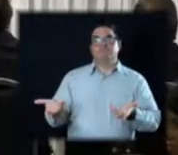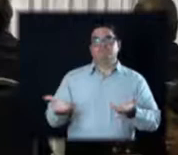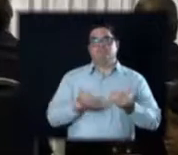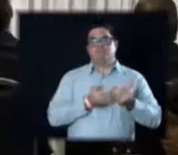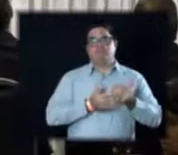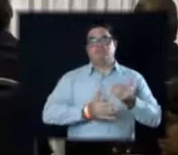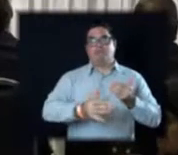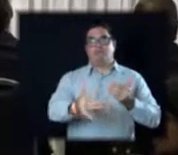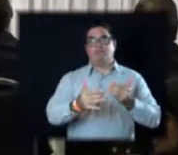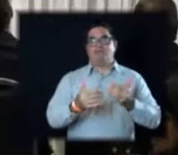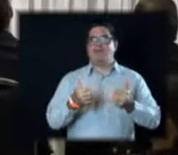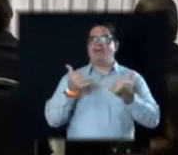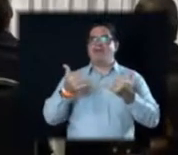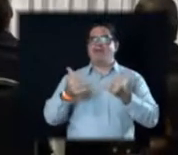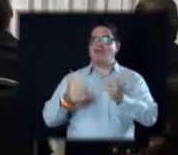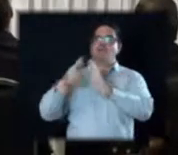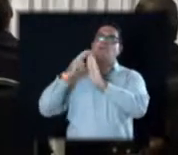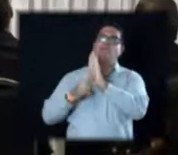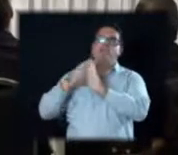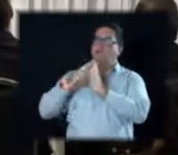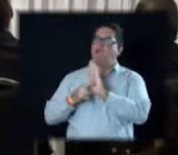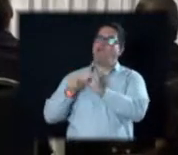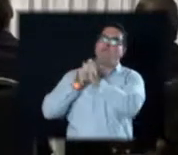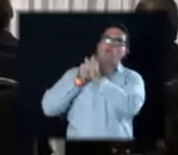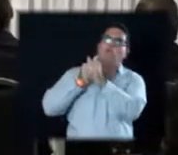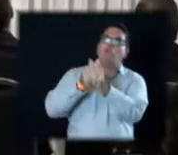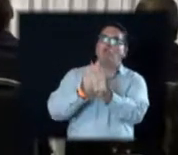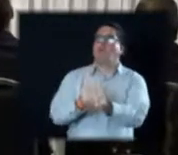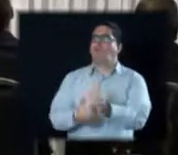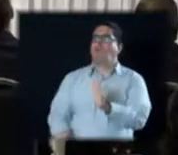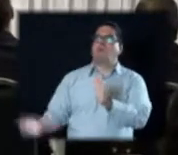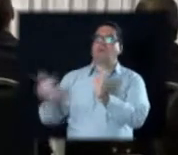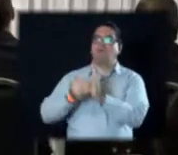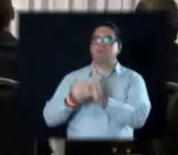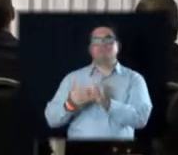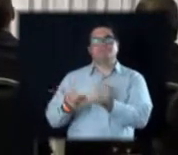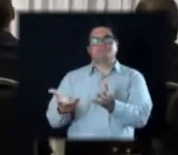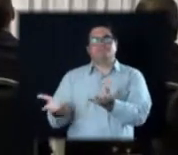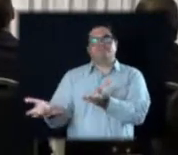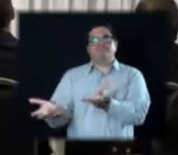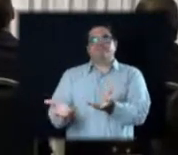futuro, no podemos seguir las mismas reglas de permitir abrir cuentas